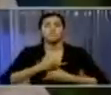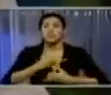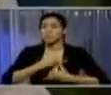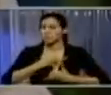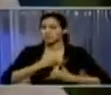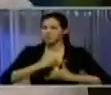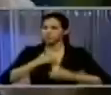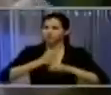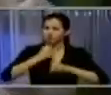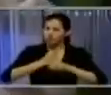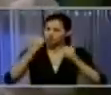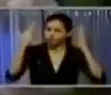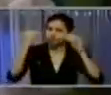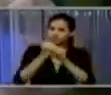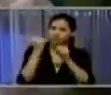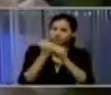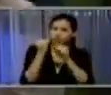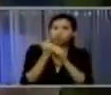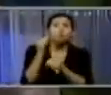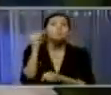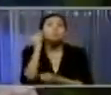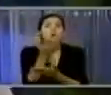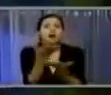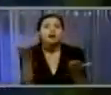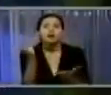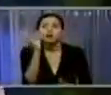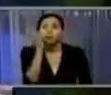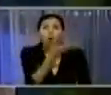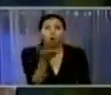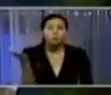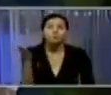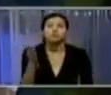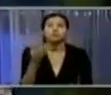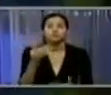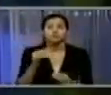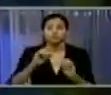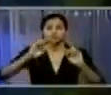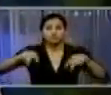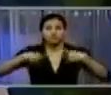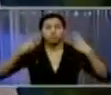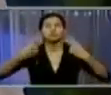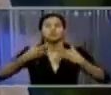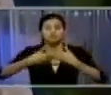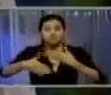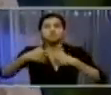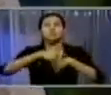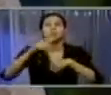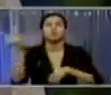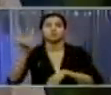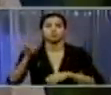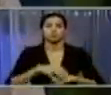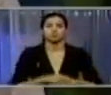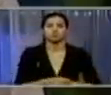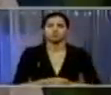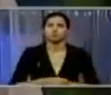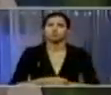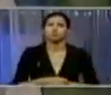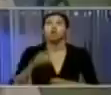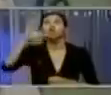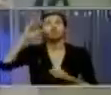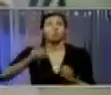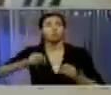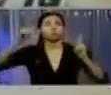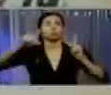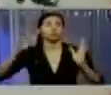constructores y ustedes, mujeres, son las constructoras del nuevo tiempo venezolano. La oportunidad que nos ha dado la vida es